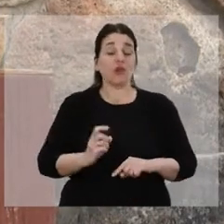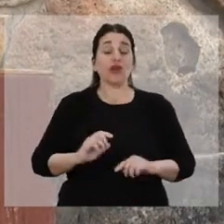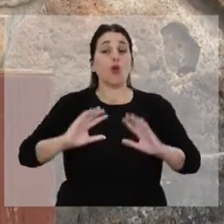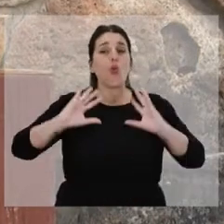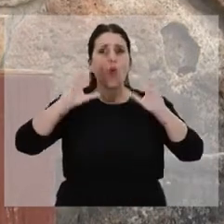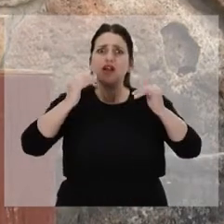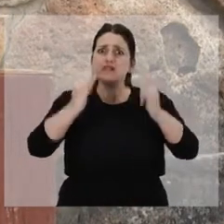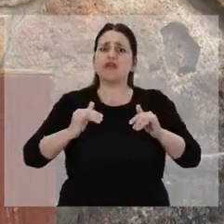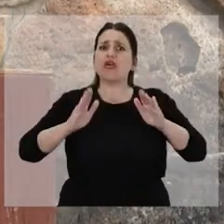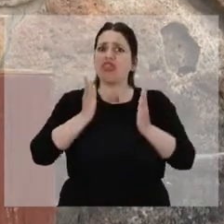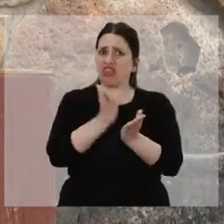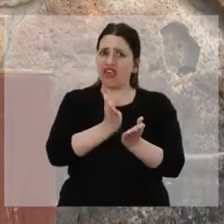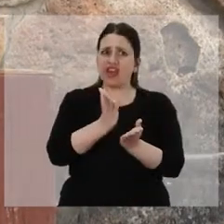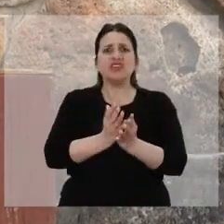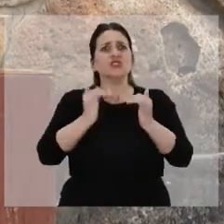la huelga es un derecho.